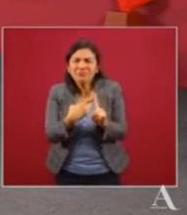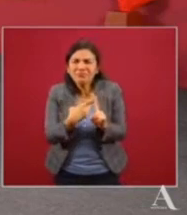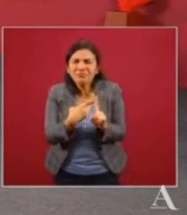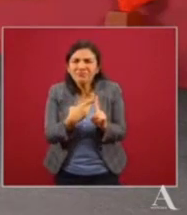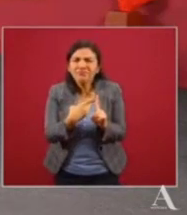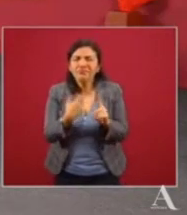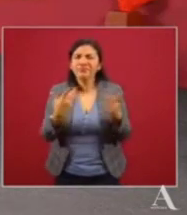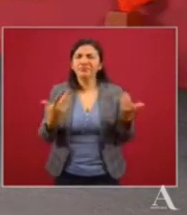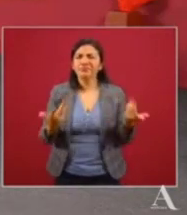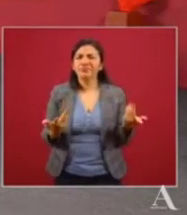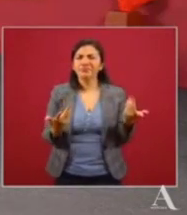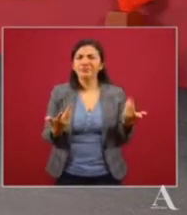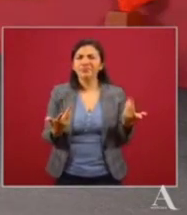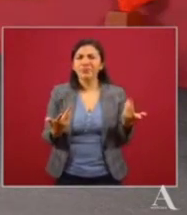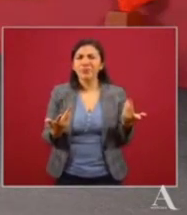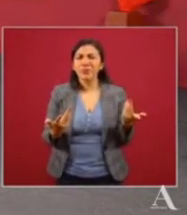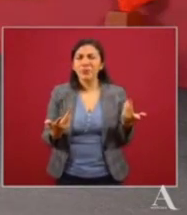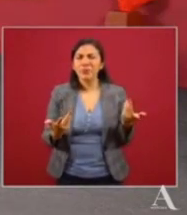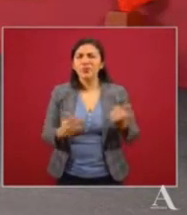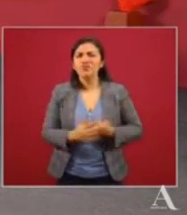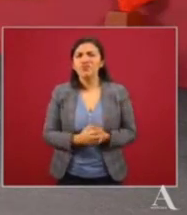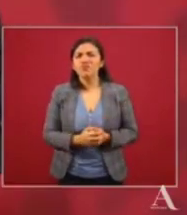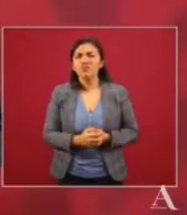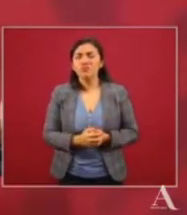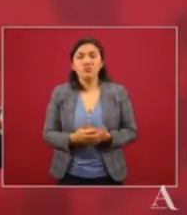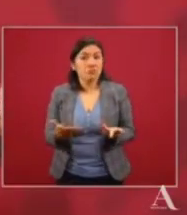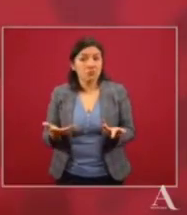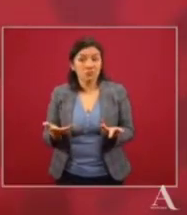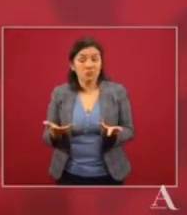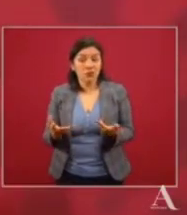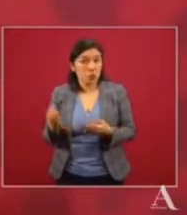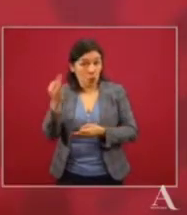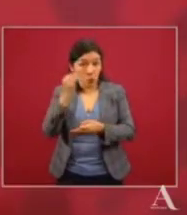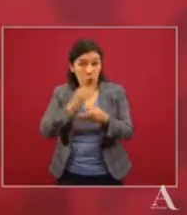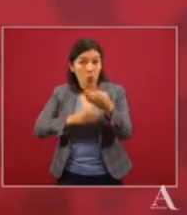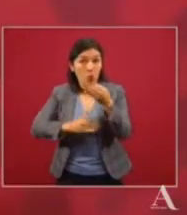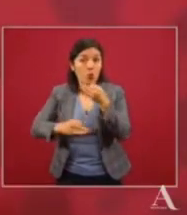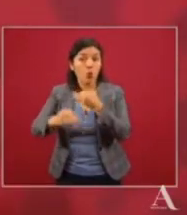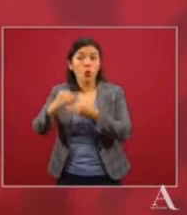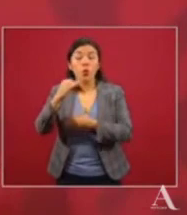por qué no en todo